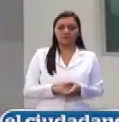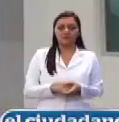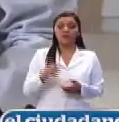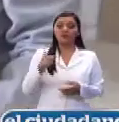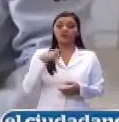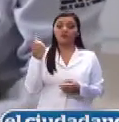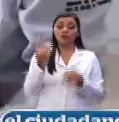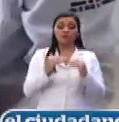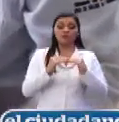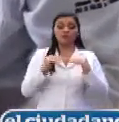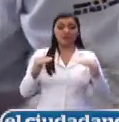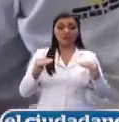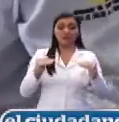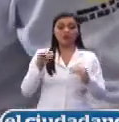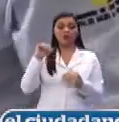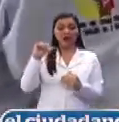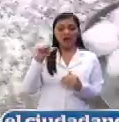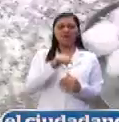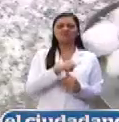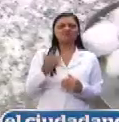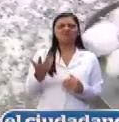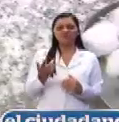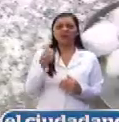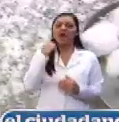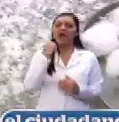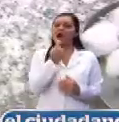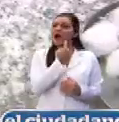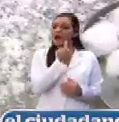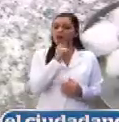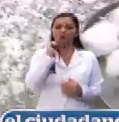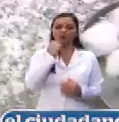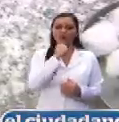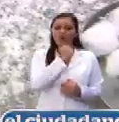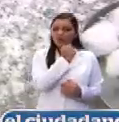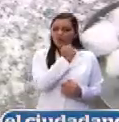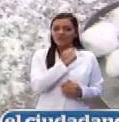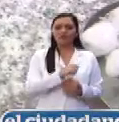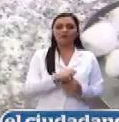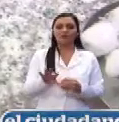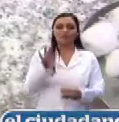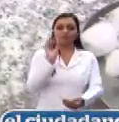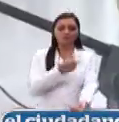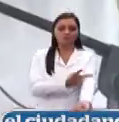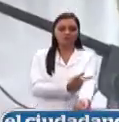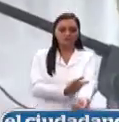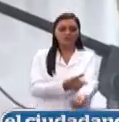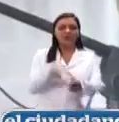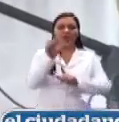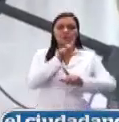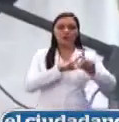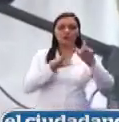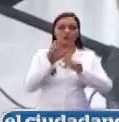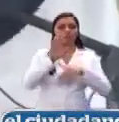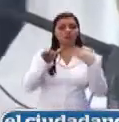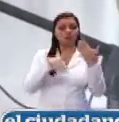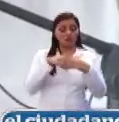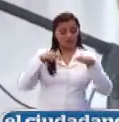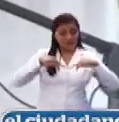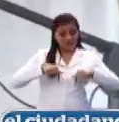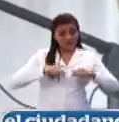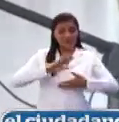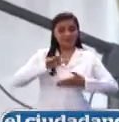a un centro que tiene odontología un centro que tiene toma de muestras para el laboratorio un centro que tiene